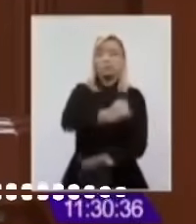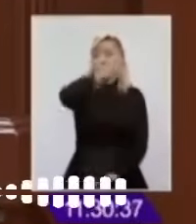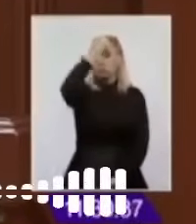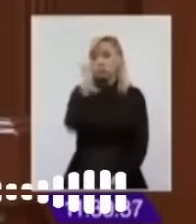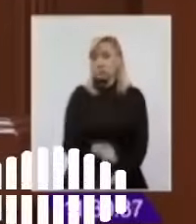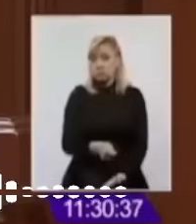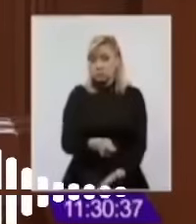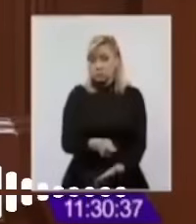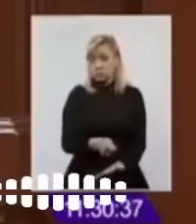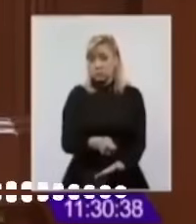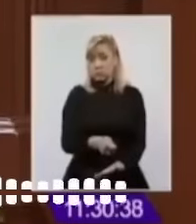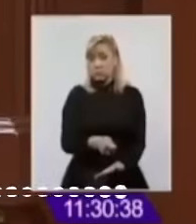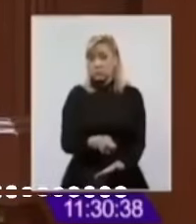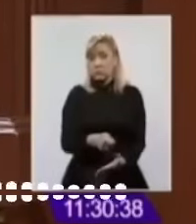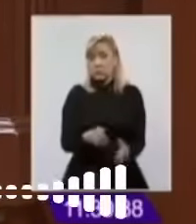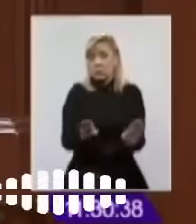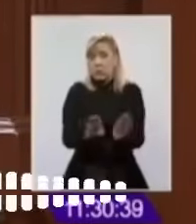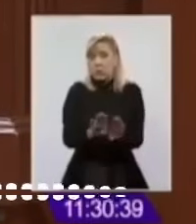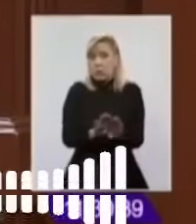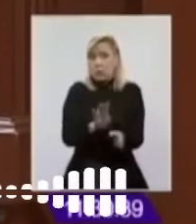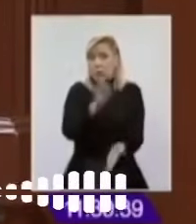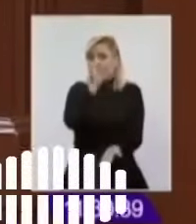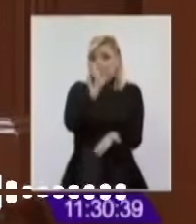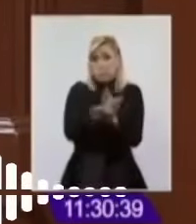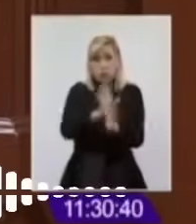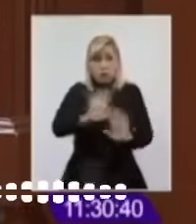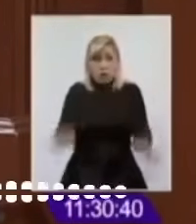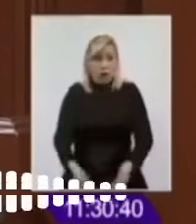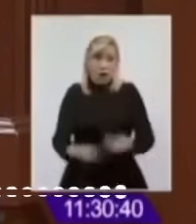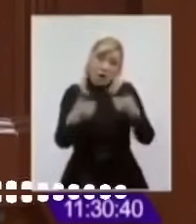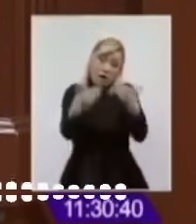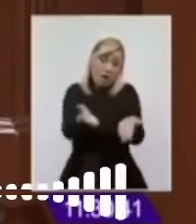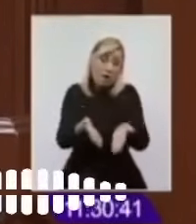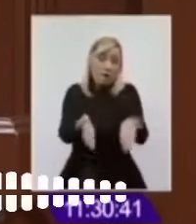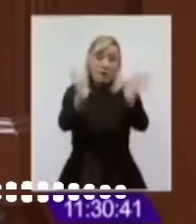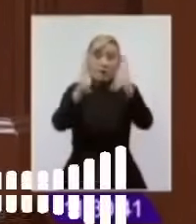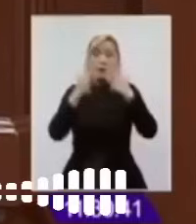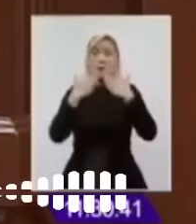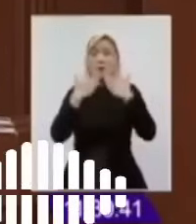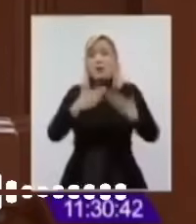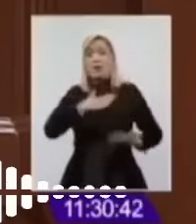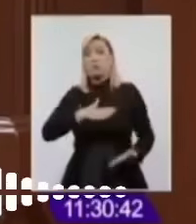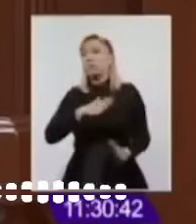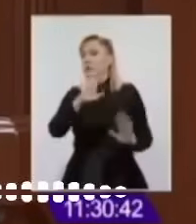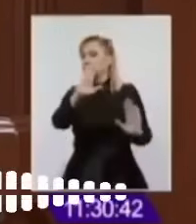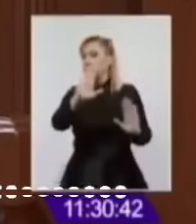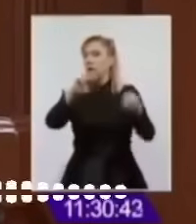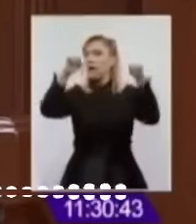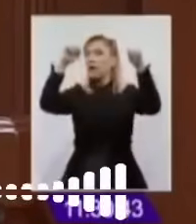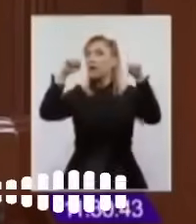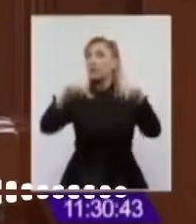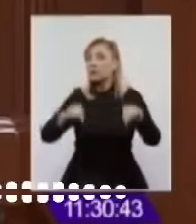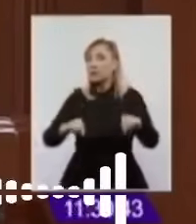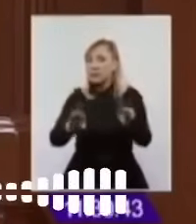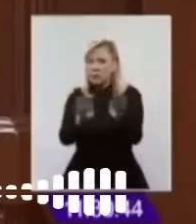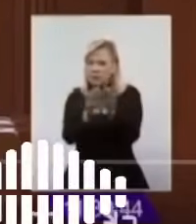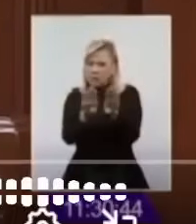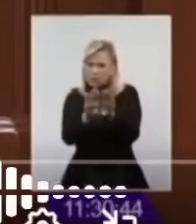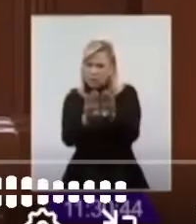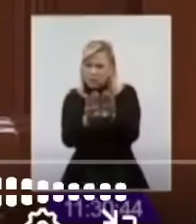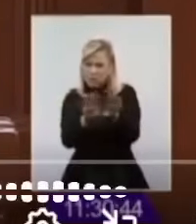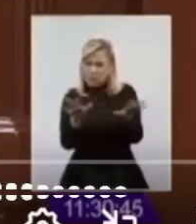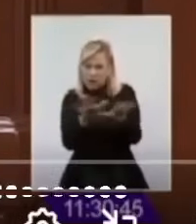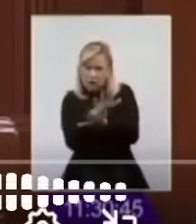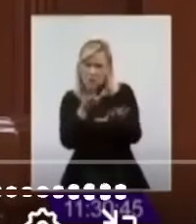no no solo imparte justicia sino que se convierte en un catalizador de